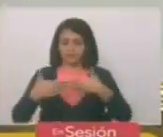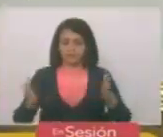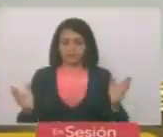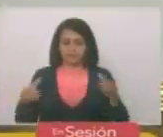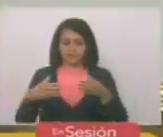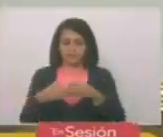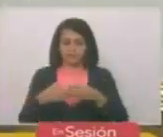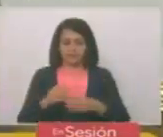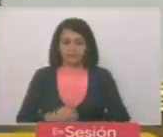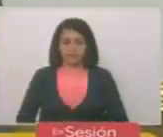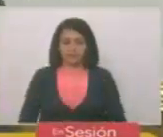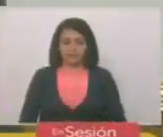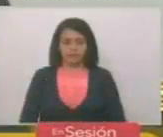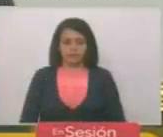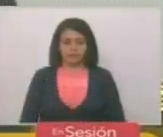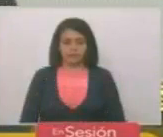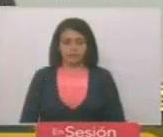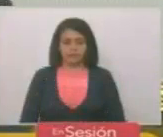sesión.